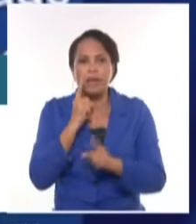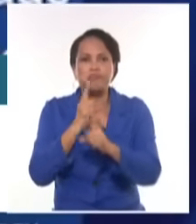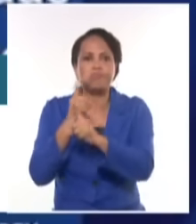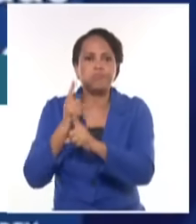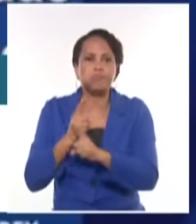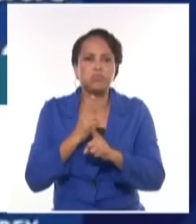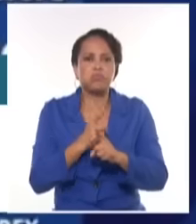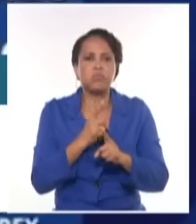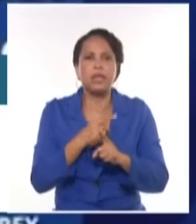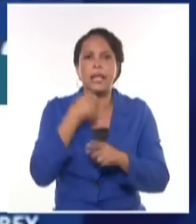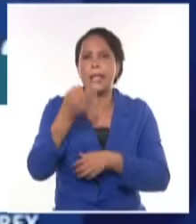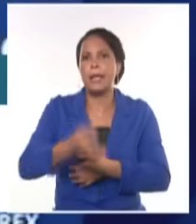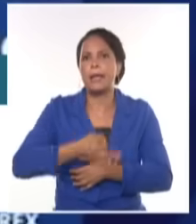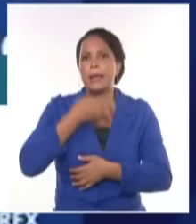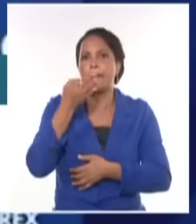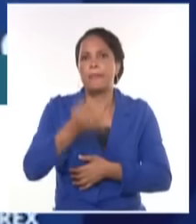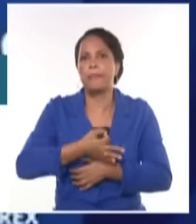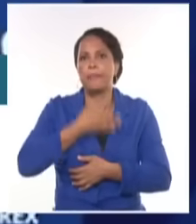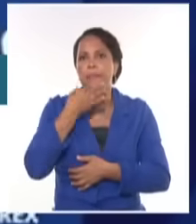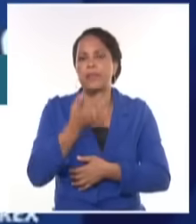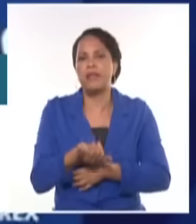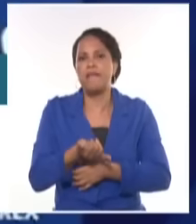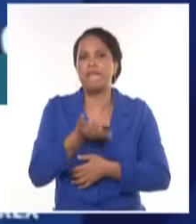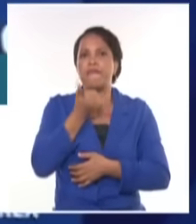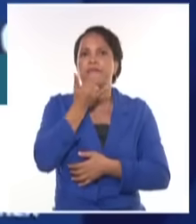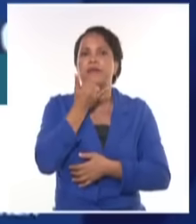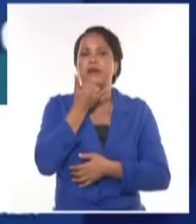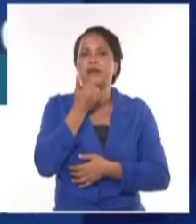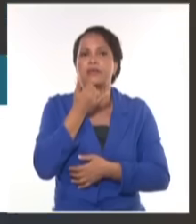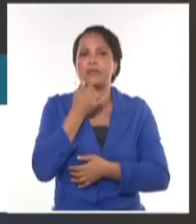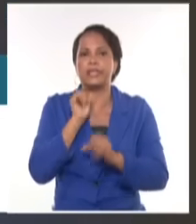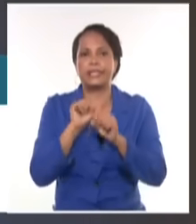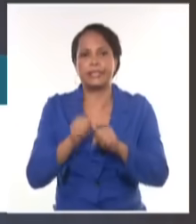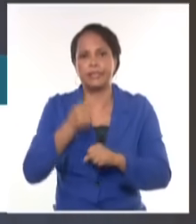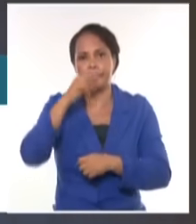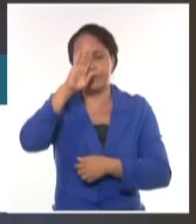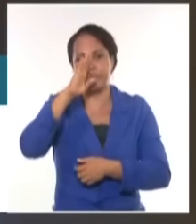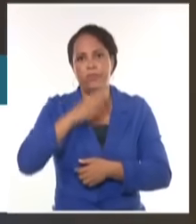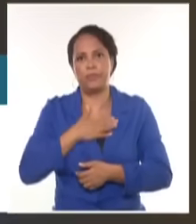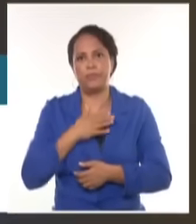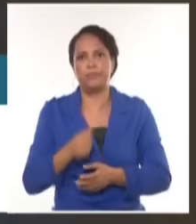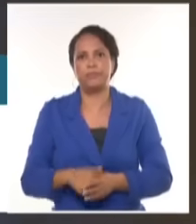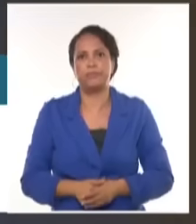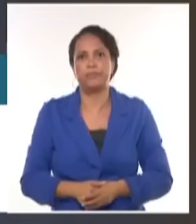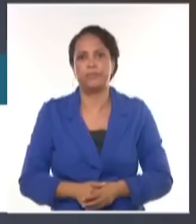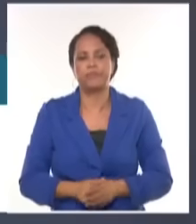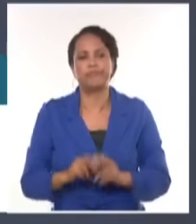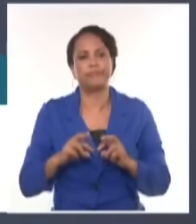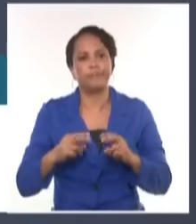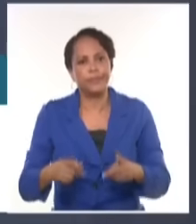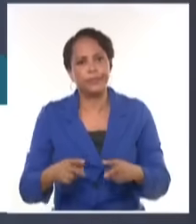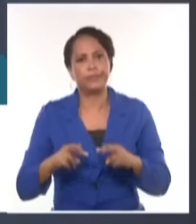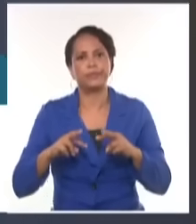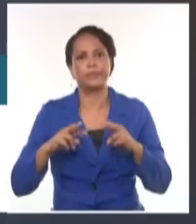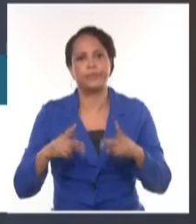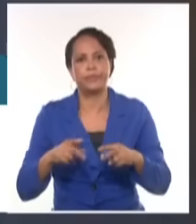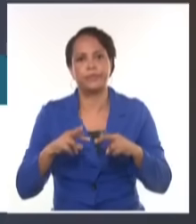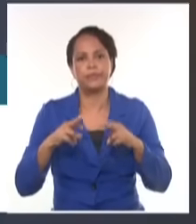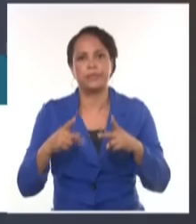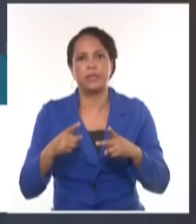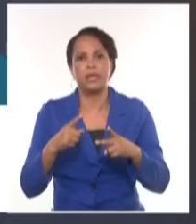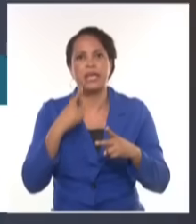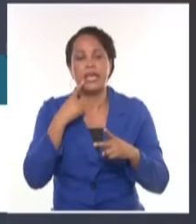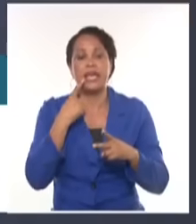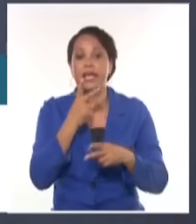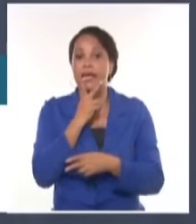la narrativa del supuesto fracaso del sistema cubano. Una y otra vez, el encargado de